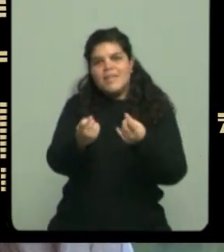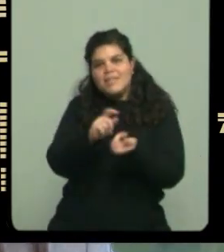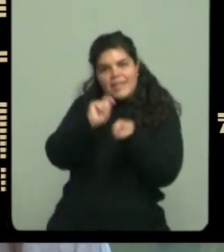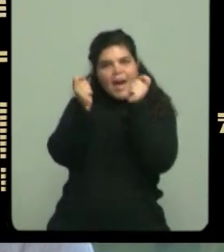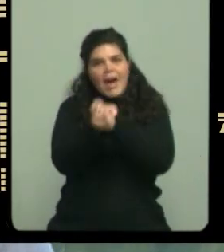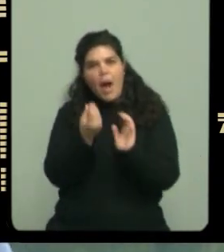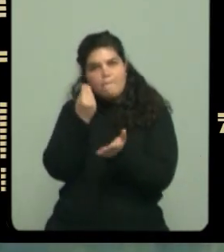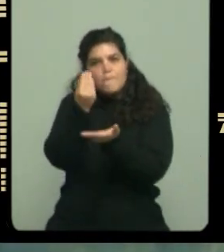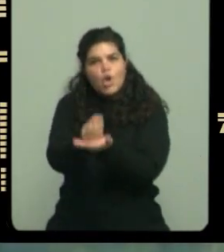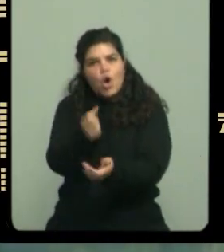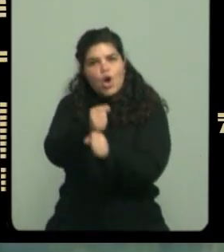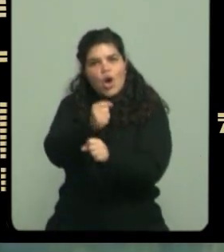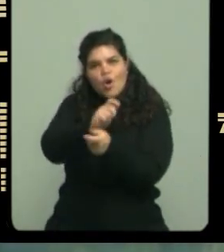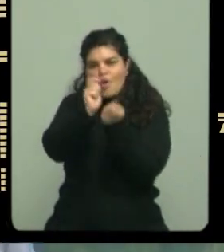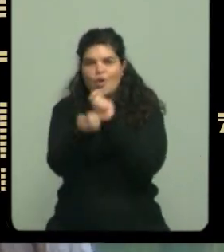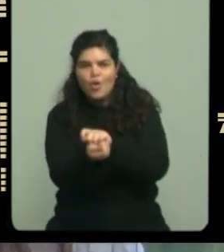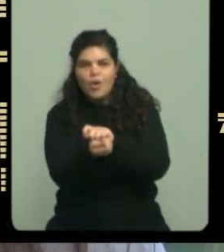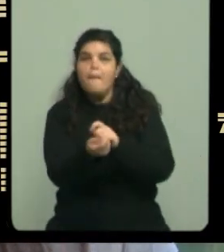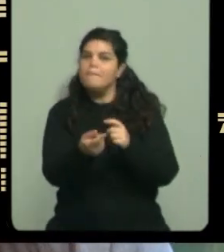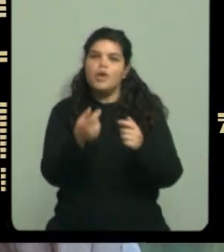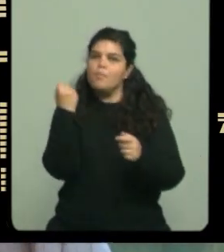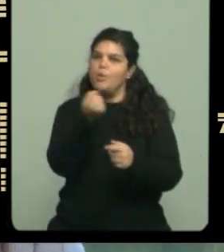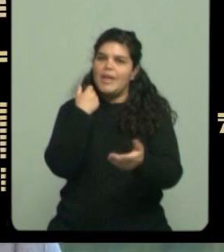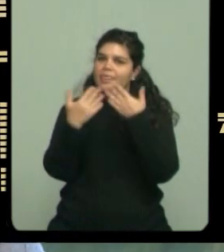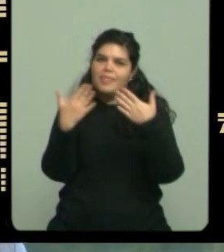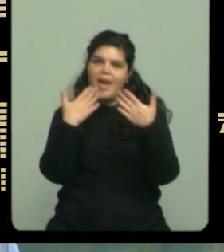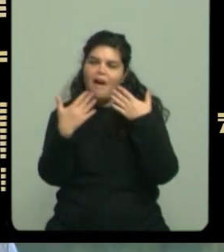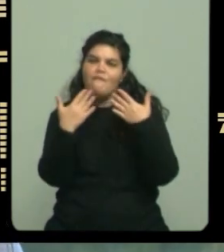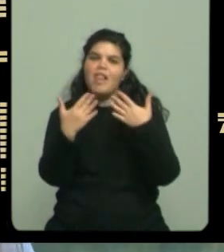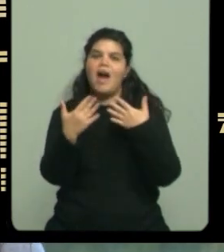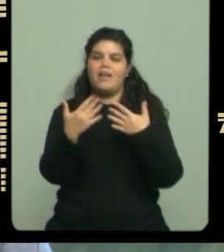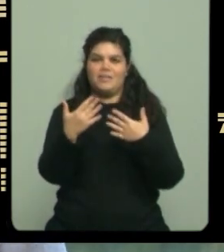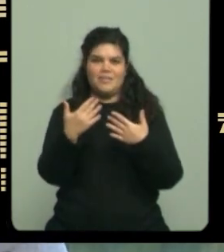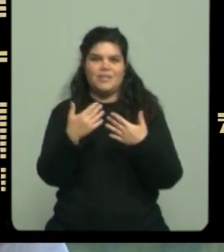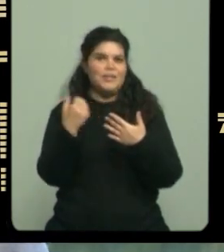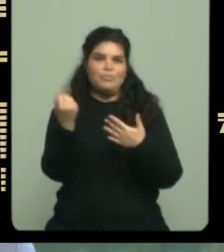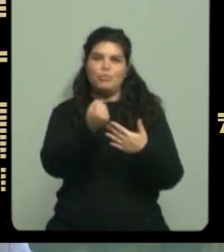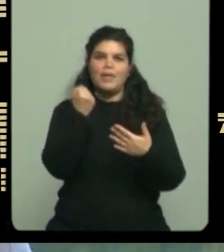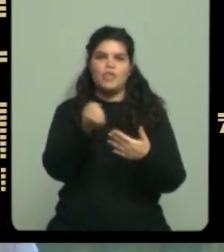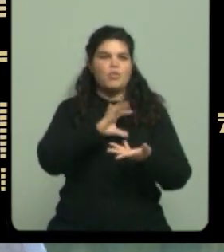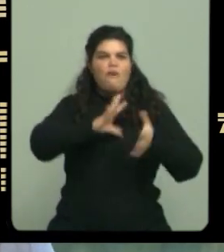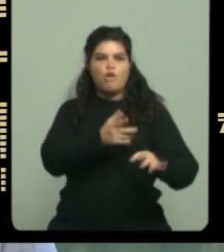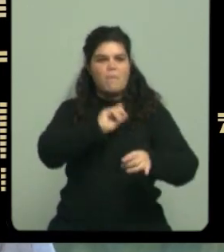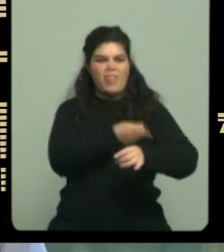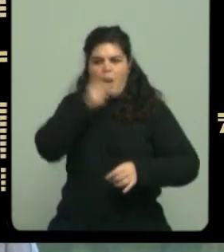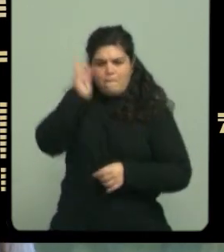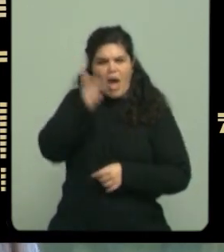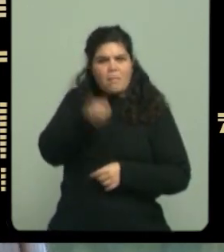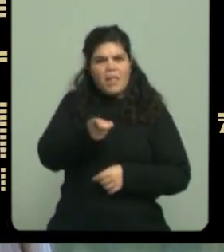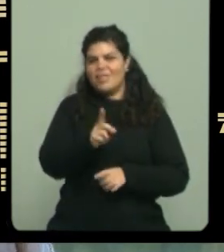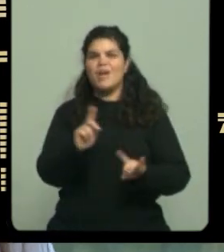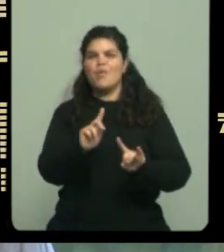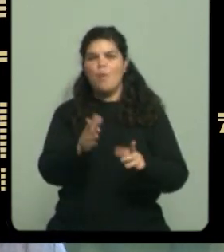pública te necesitan estas funciones, ¿qué opinás? Siempre tratando de conversar con la persona para que no siente que sea como